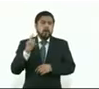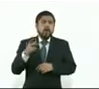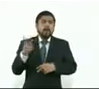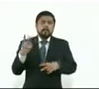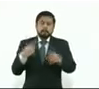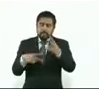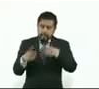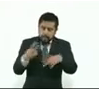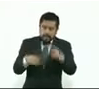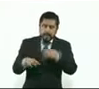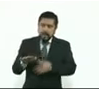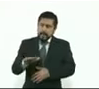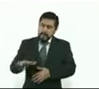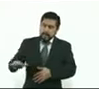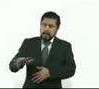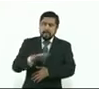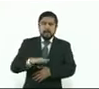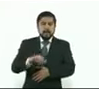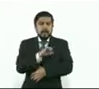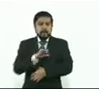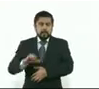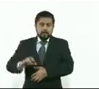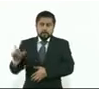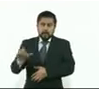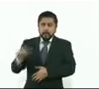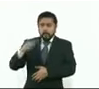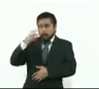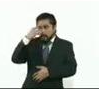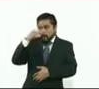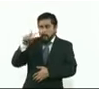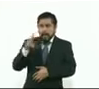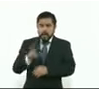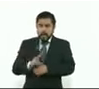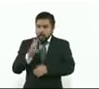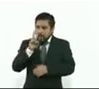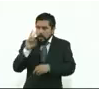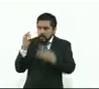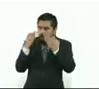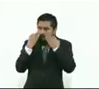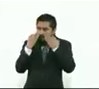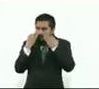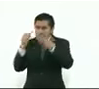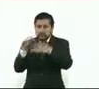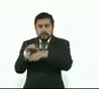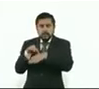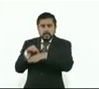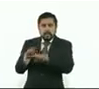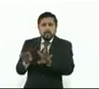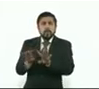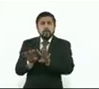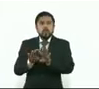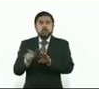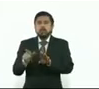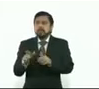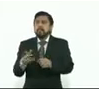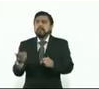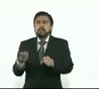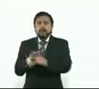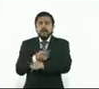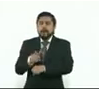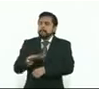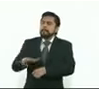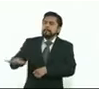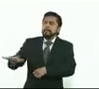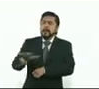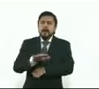con conocer de viva voz cómo está la incidencia delictiva,